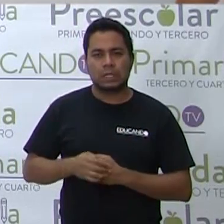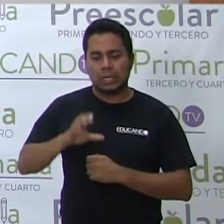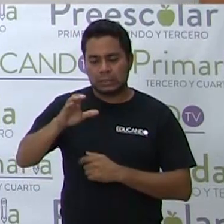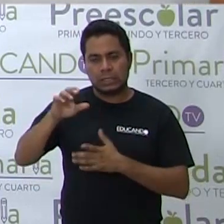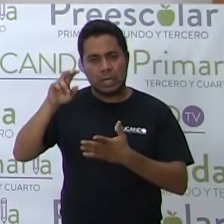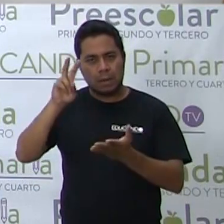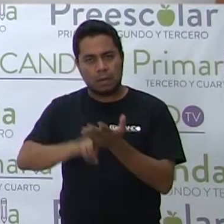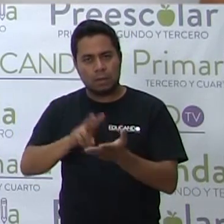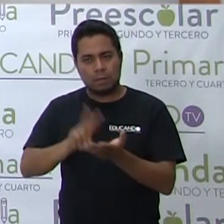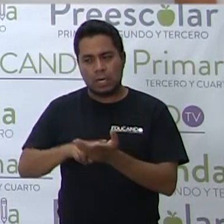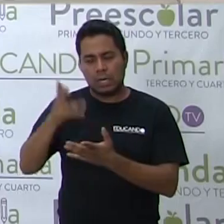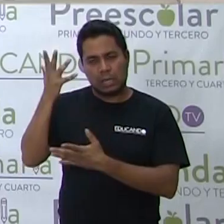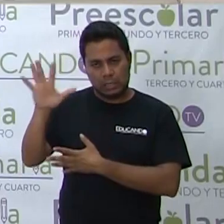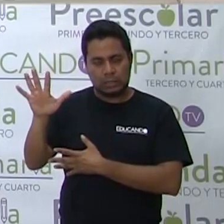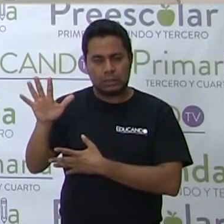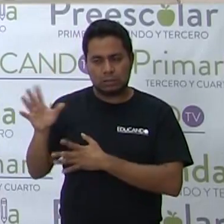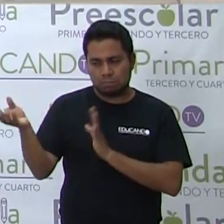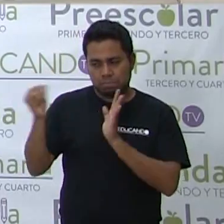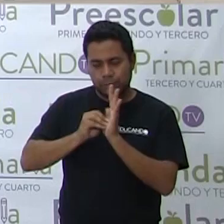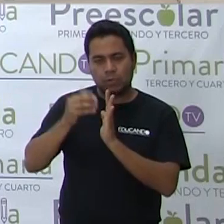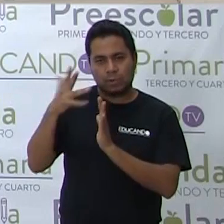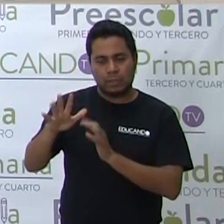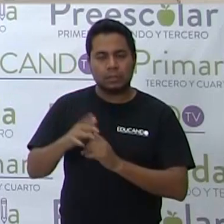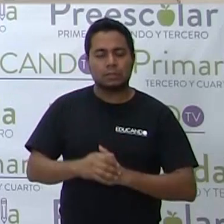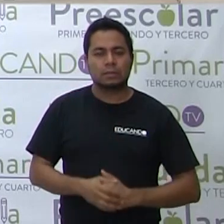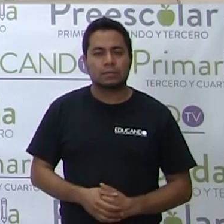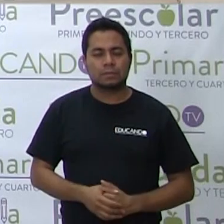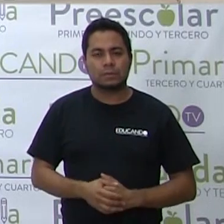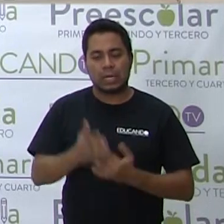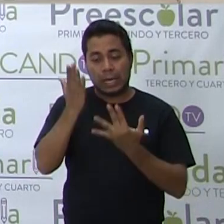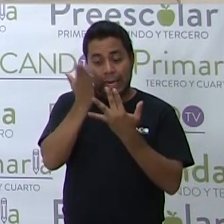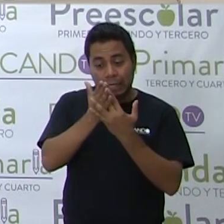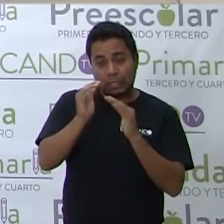c 10